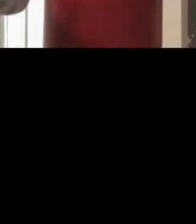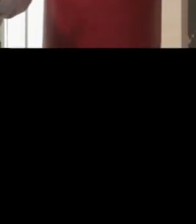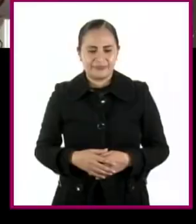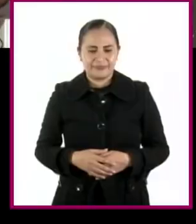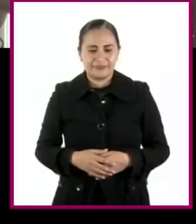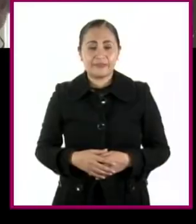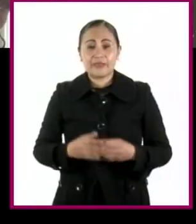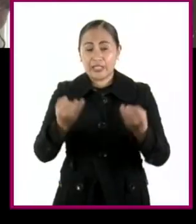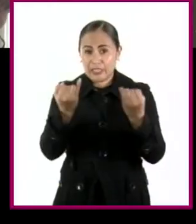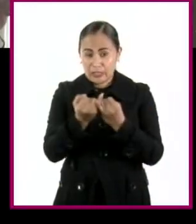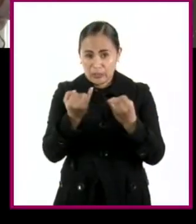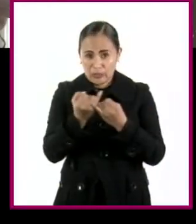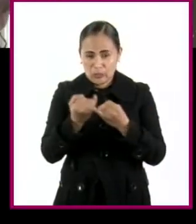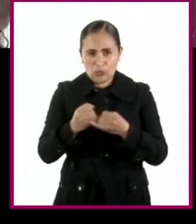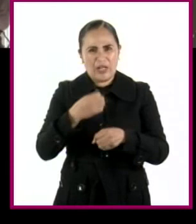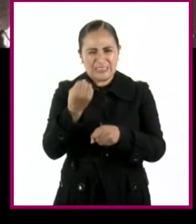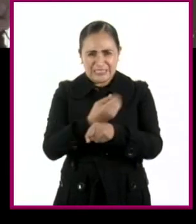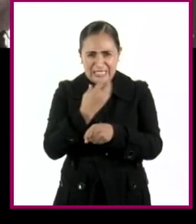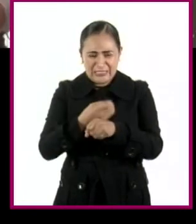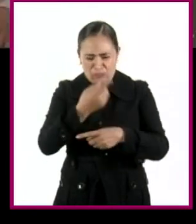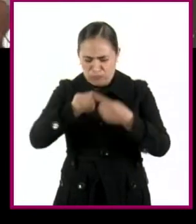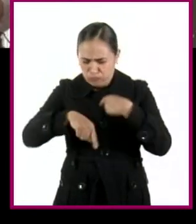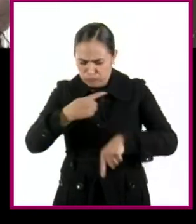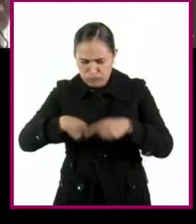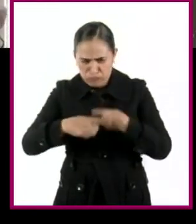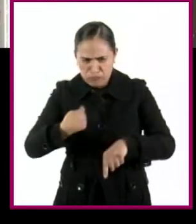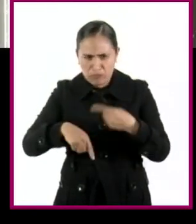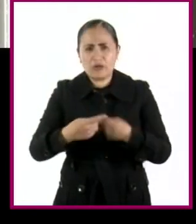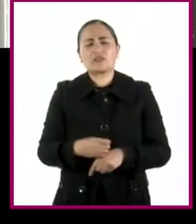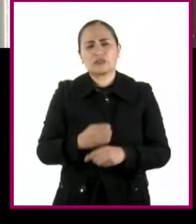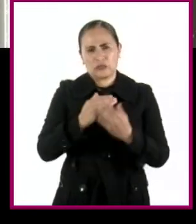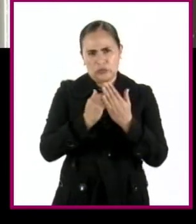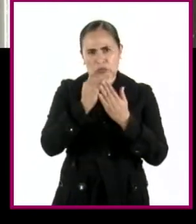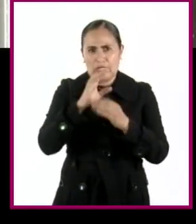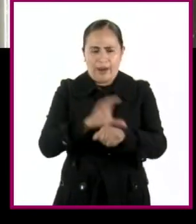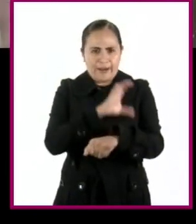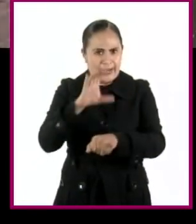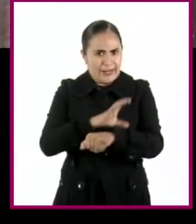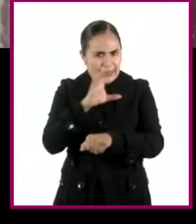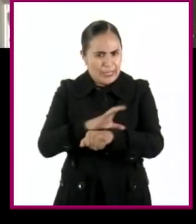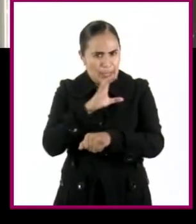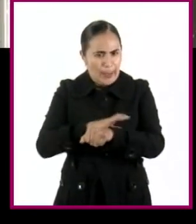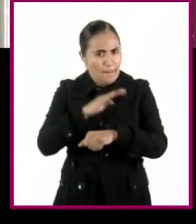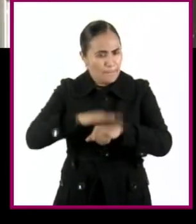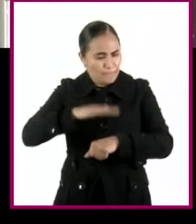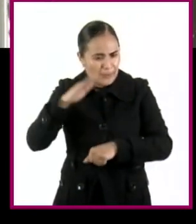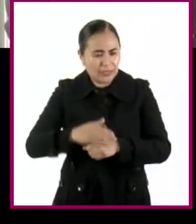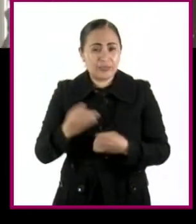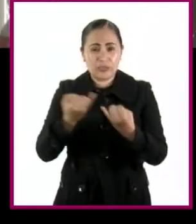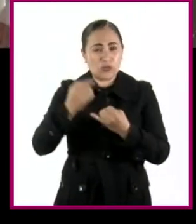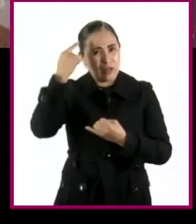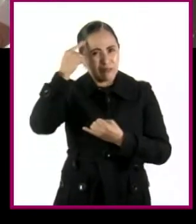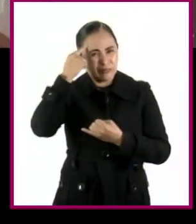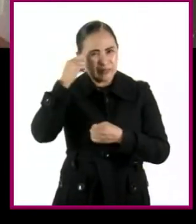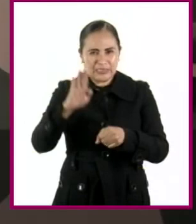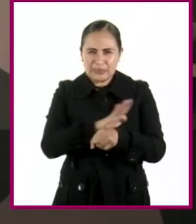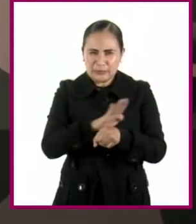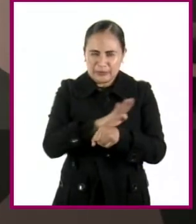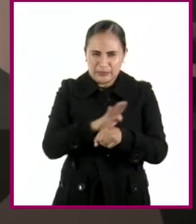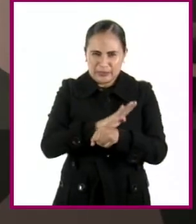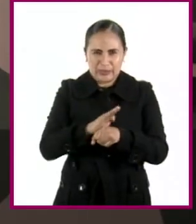Además de que reduce la presión arterial y aumenta la energía. Ahora vamos con los beneficios psicológicos y